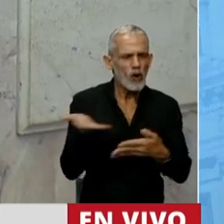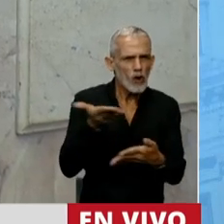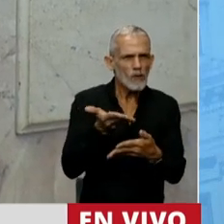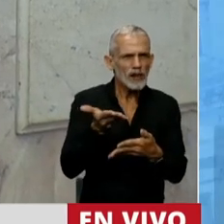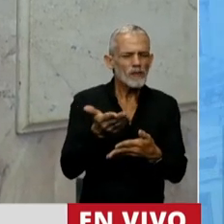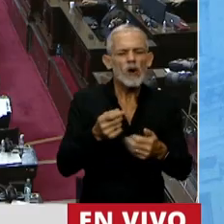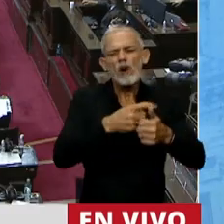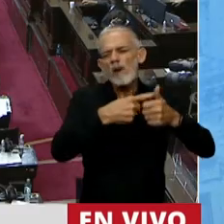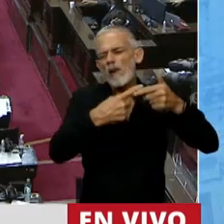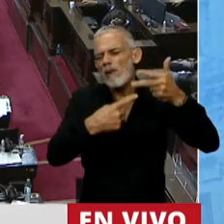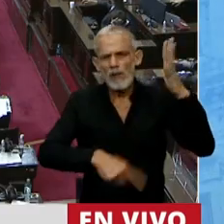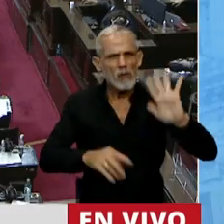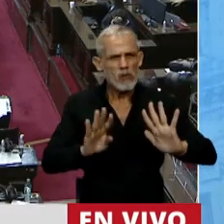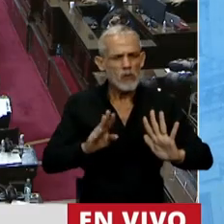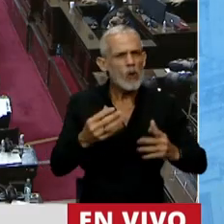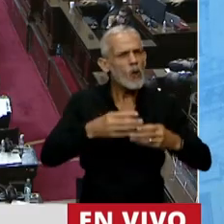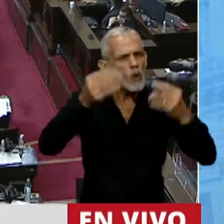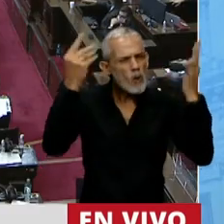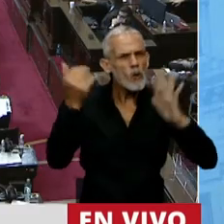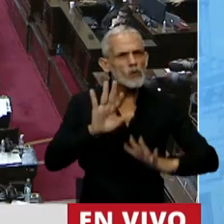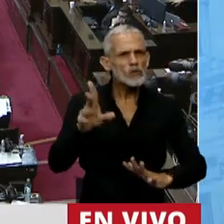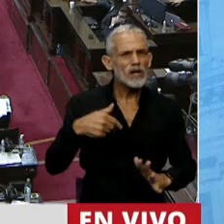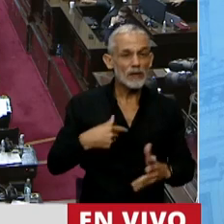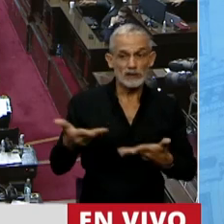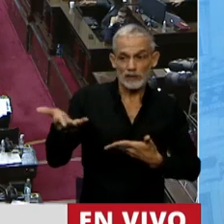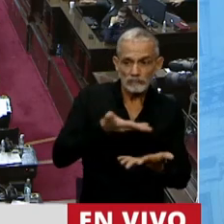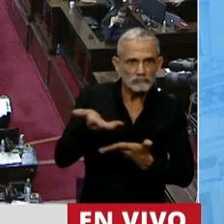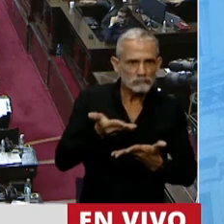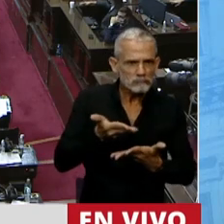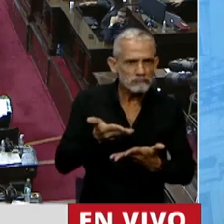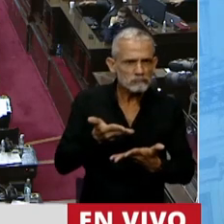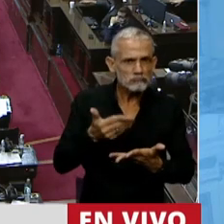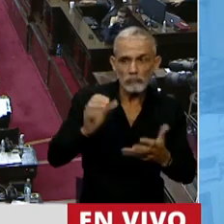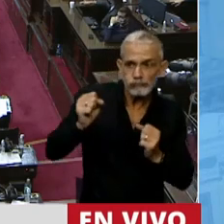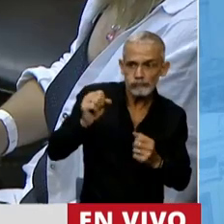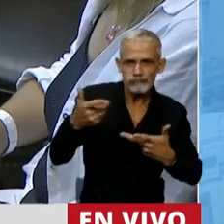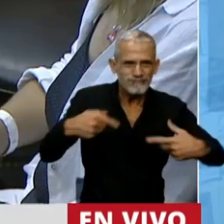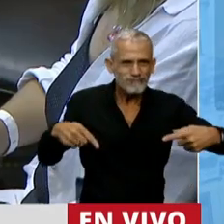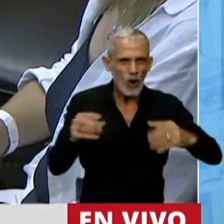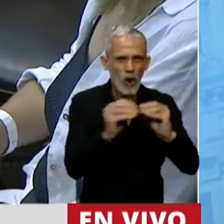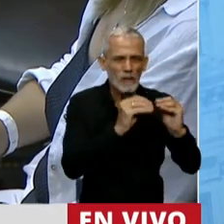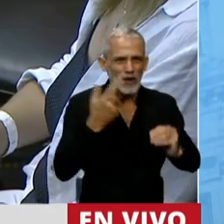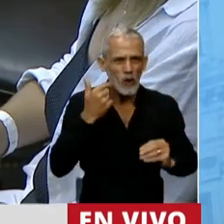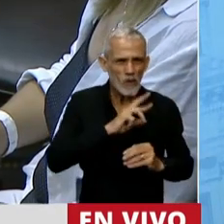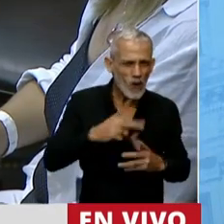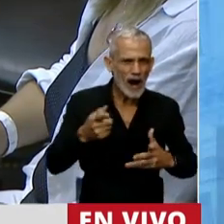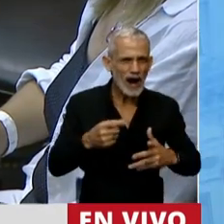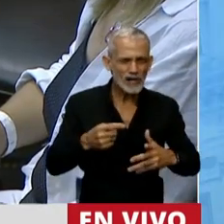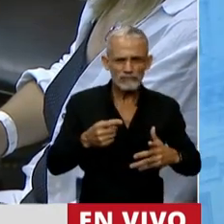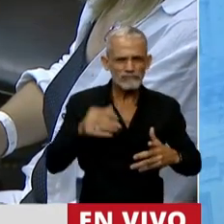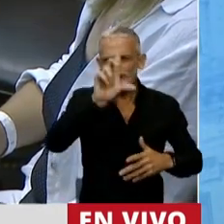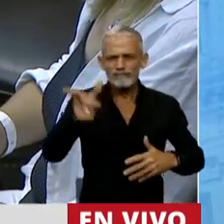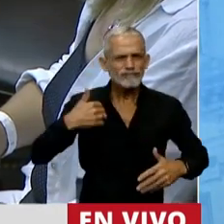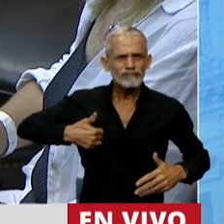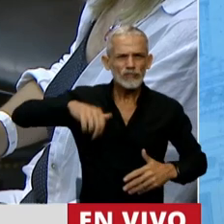pero innumerables oportunidades compartido vivencias con mis compañeras, a lo largo y a lo